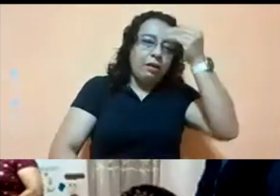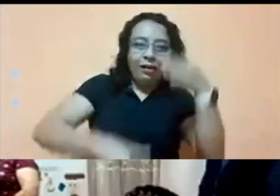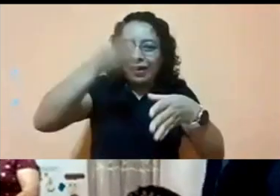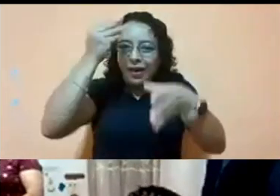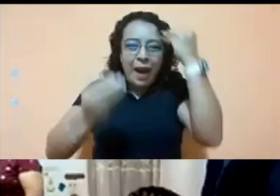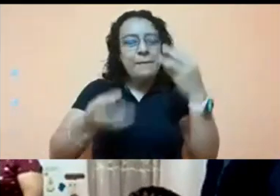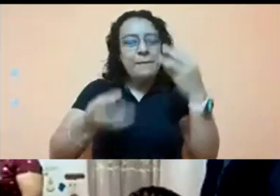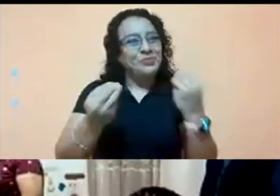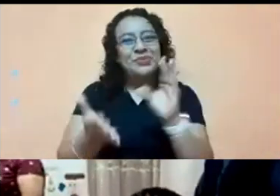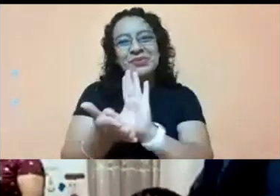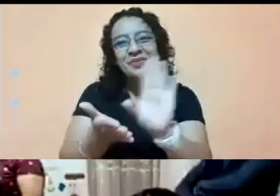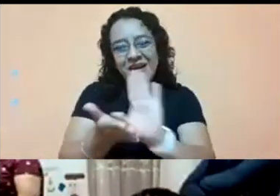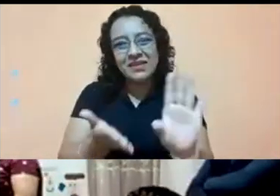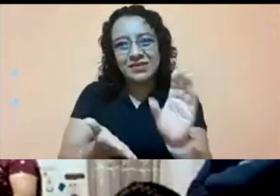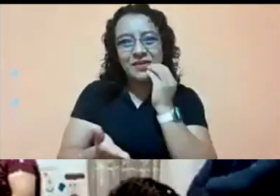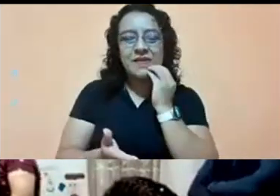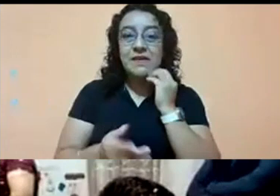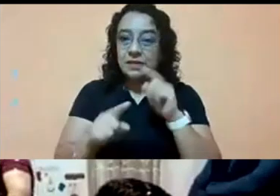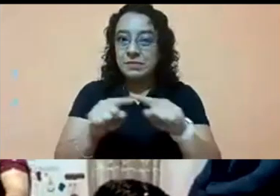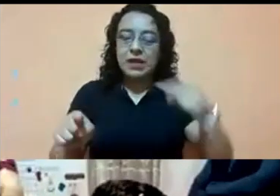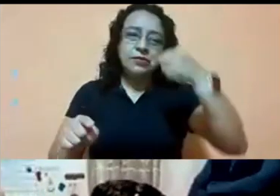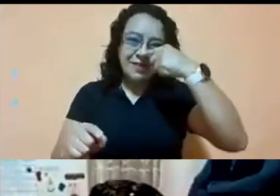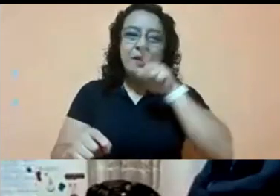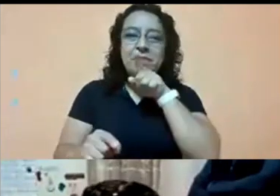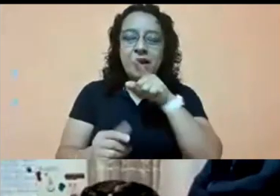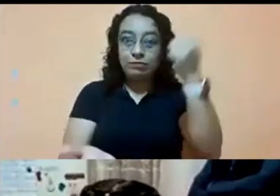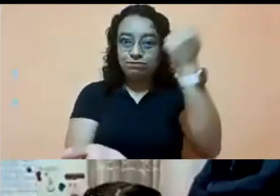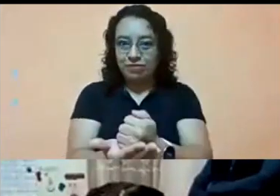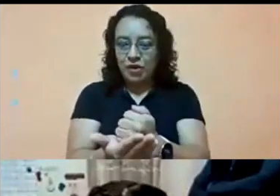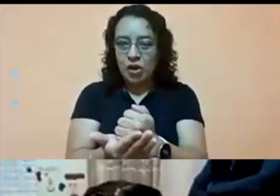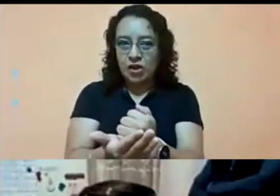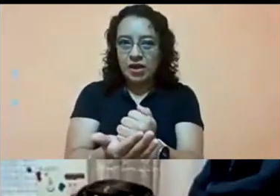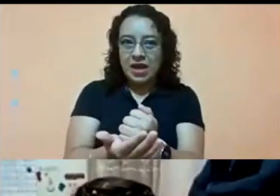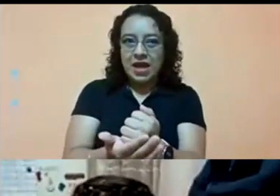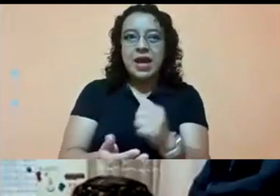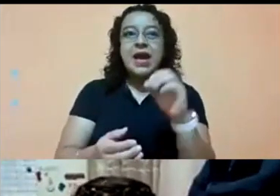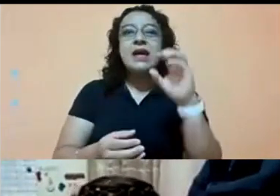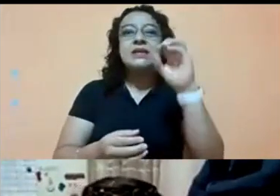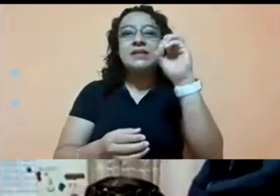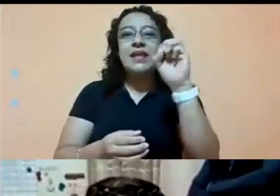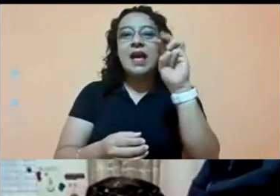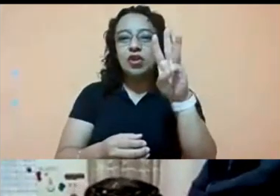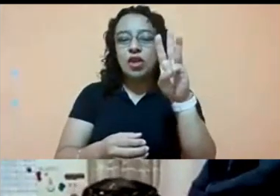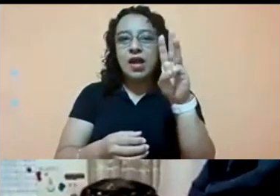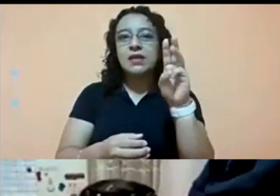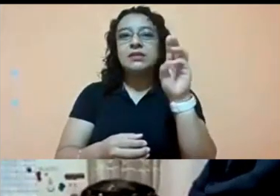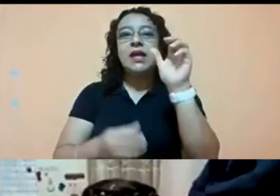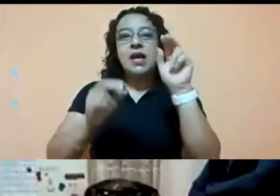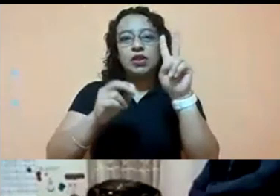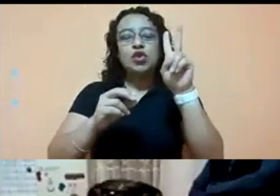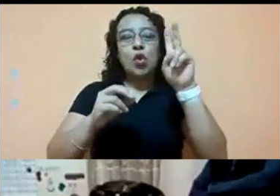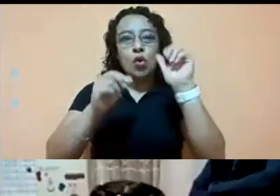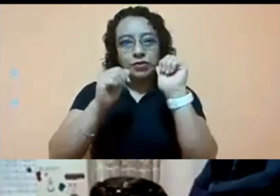que también a raíz de esta aprobación del decreto 03-2020, debemos de